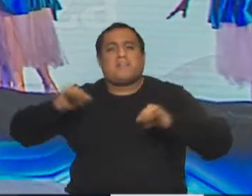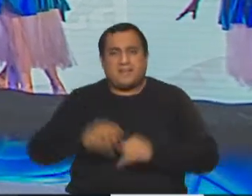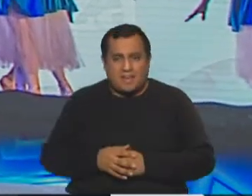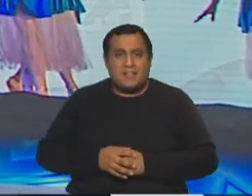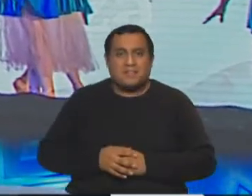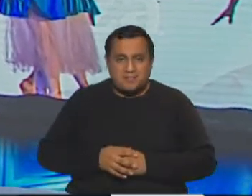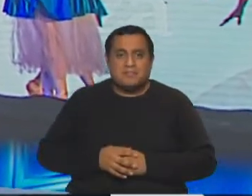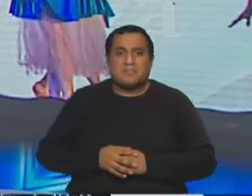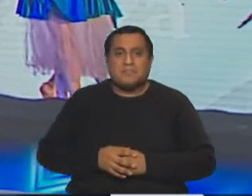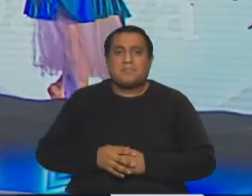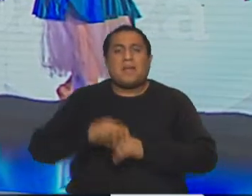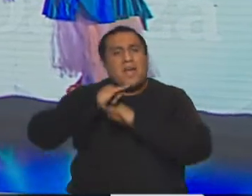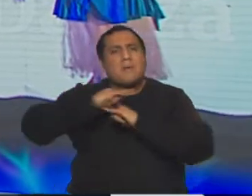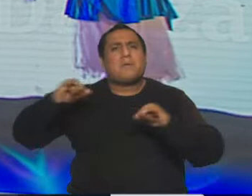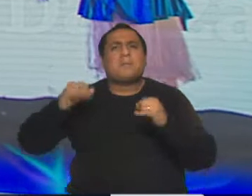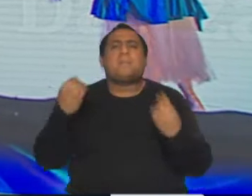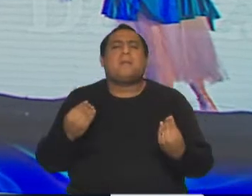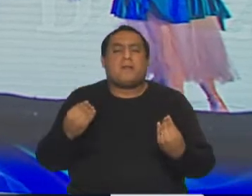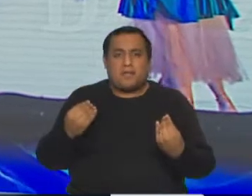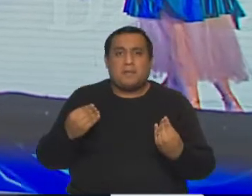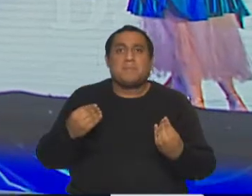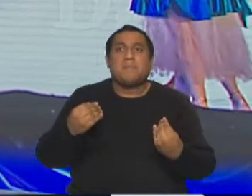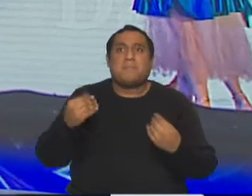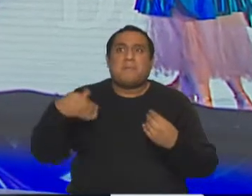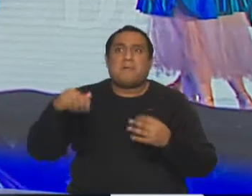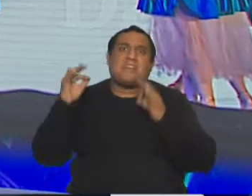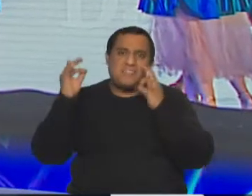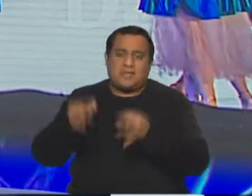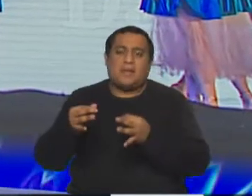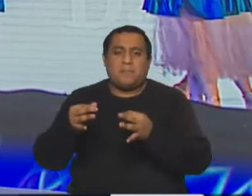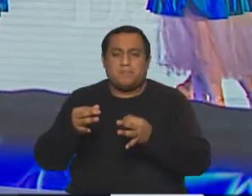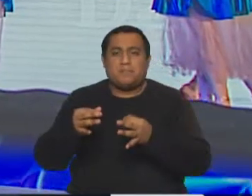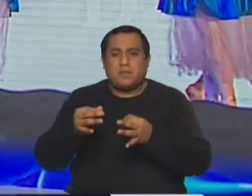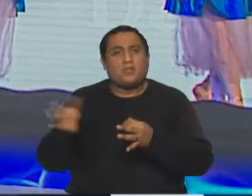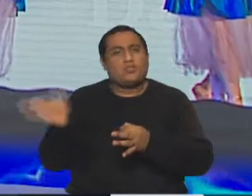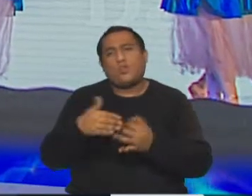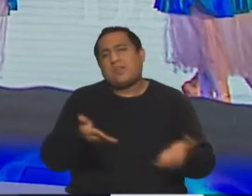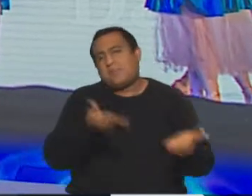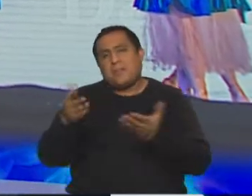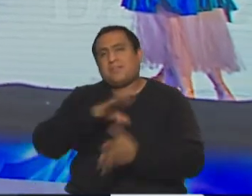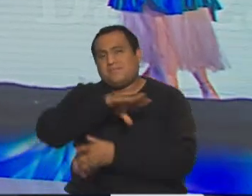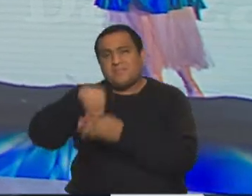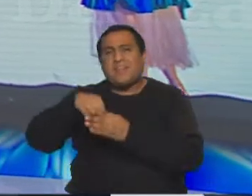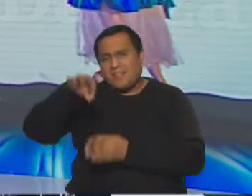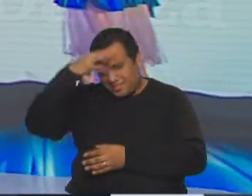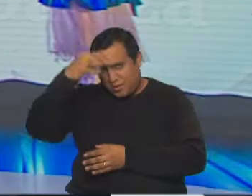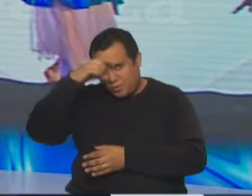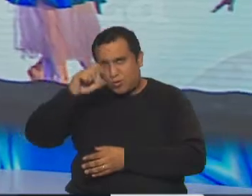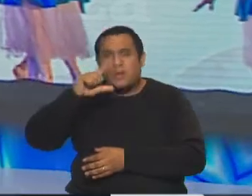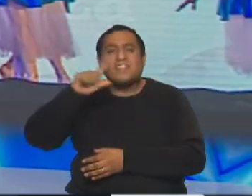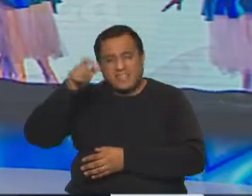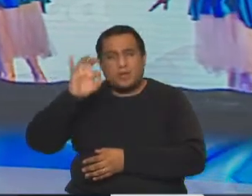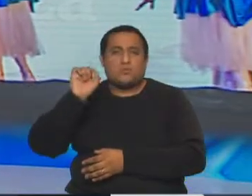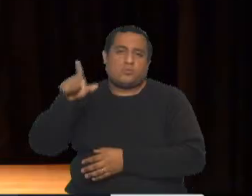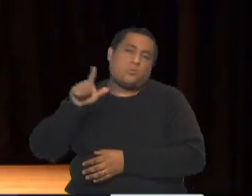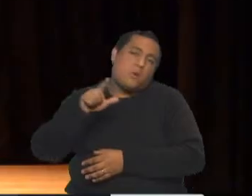la campaña a través del crowdfunding, para llegar a esa presentación. Están invitados a ser parte del Teatro Coliseo Podestá de La Plata en este año